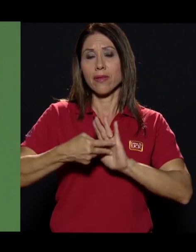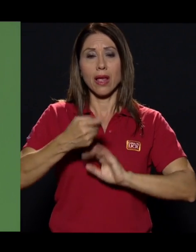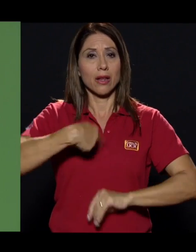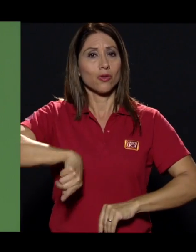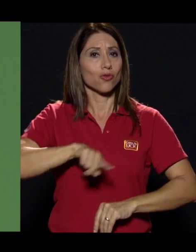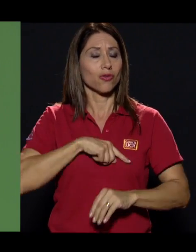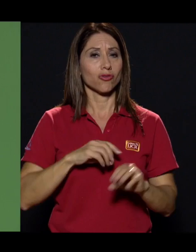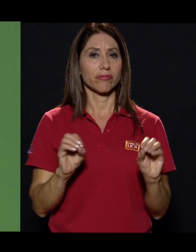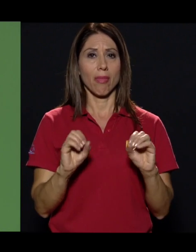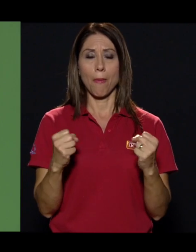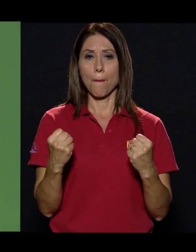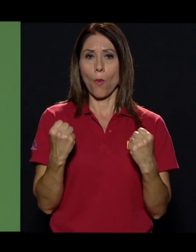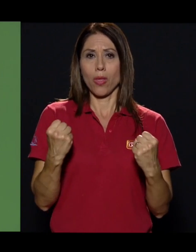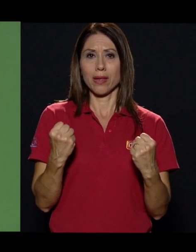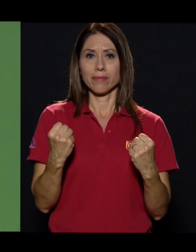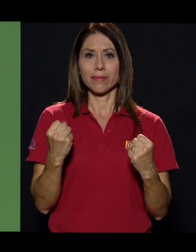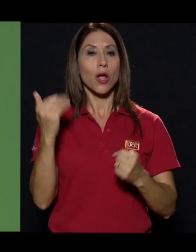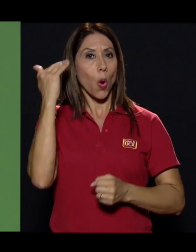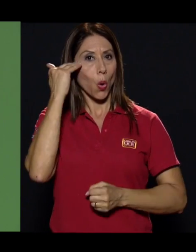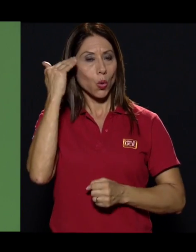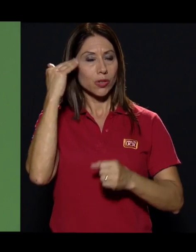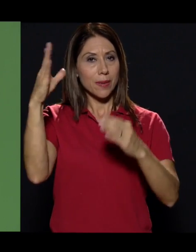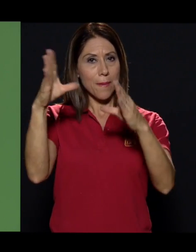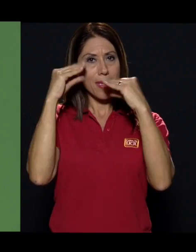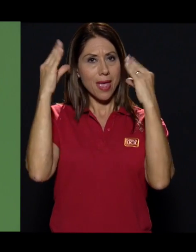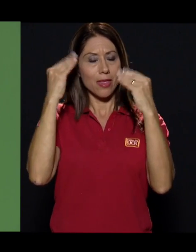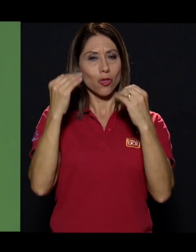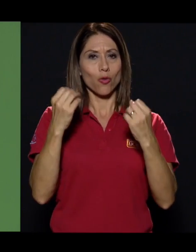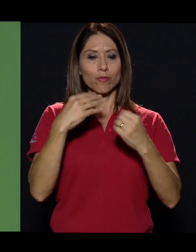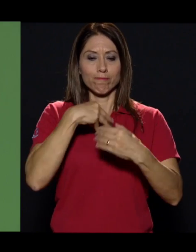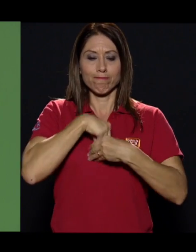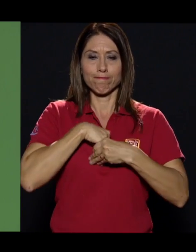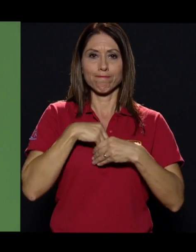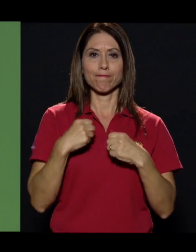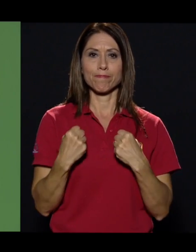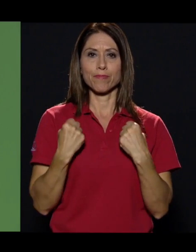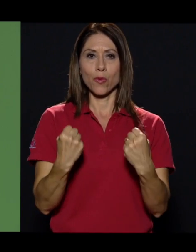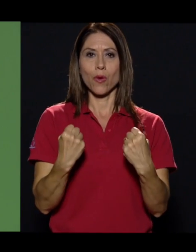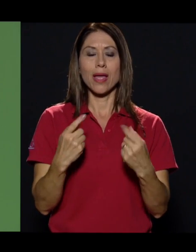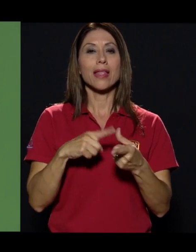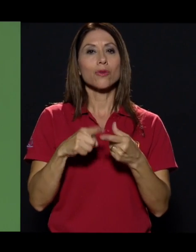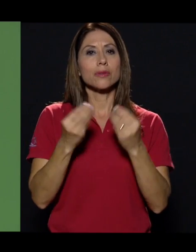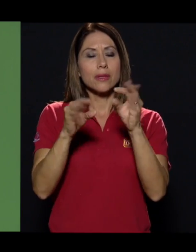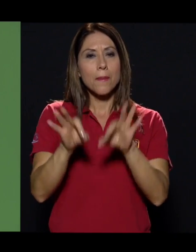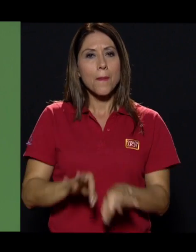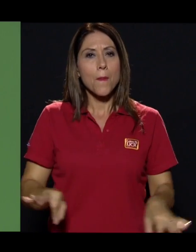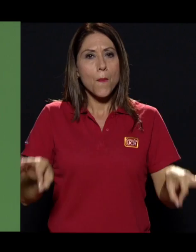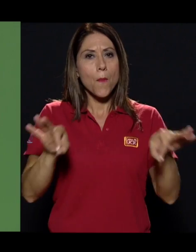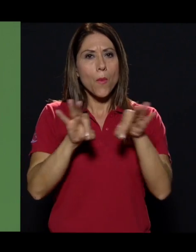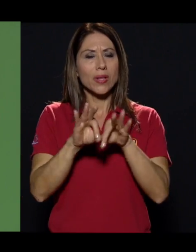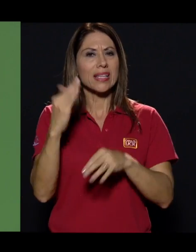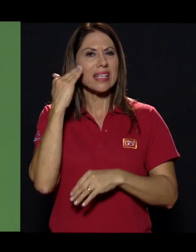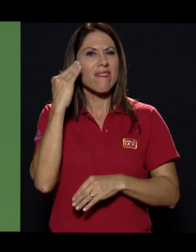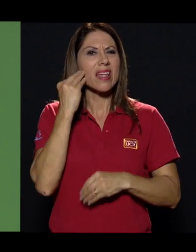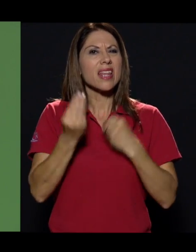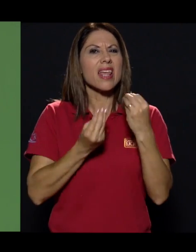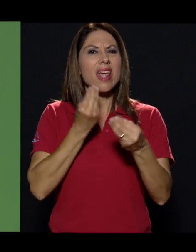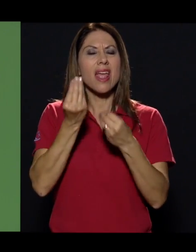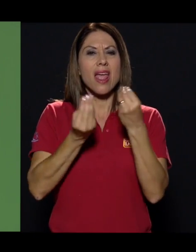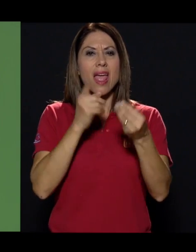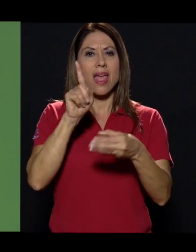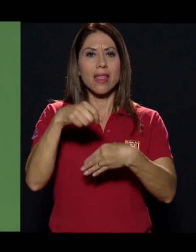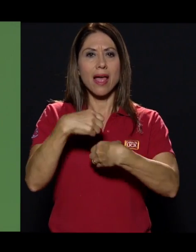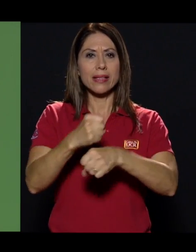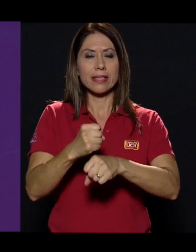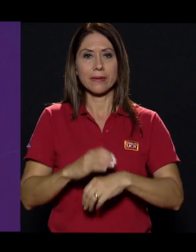tenemos poder, ¿verdad? El conocimiento da poder. Entonces es importante saber hacia dónde tenemos